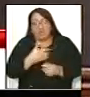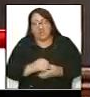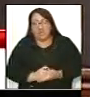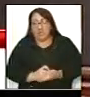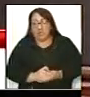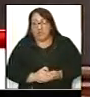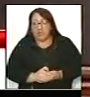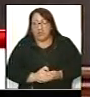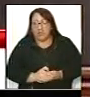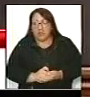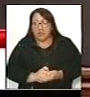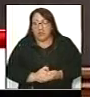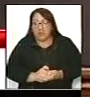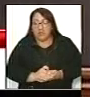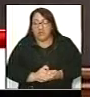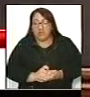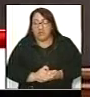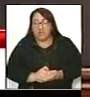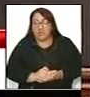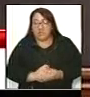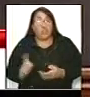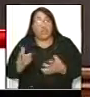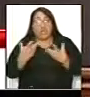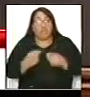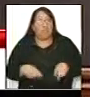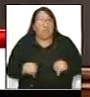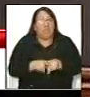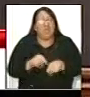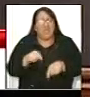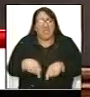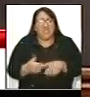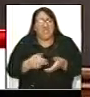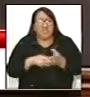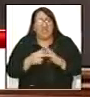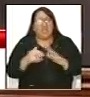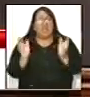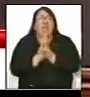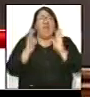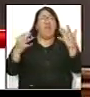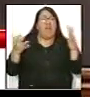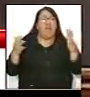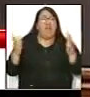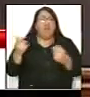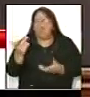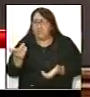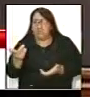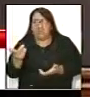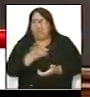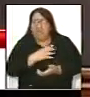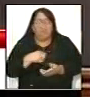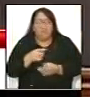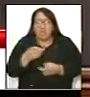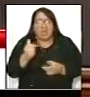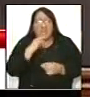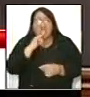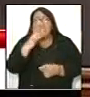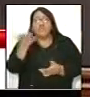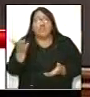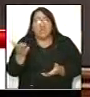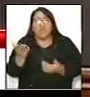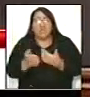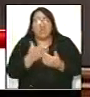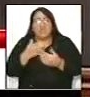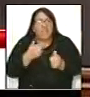presidenta. Pero tampoco queremos ser cómplices de esta andanada de aplaudir al Departamento de Estado norteamericano,